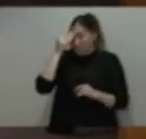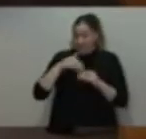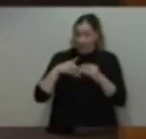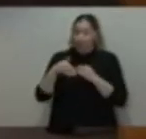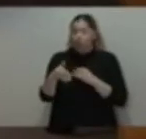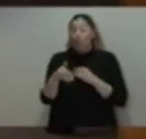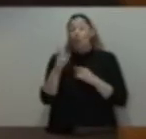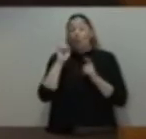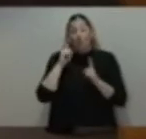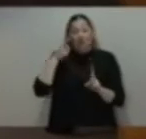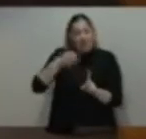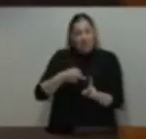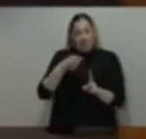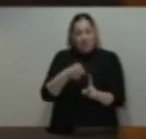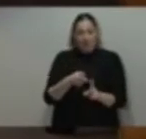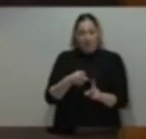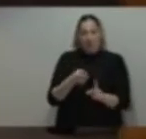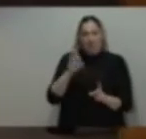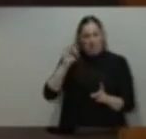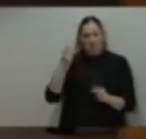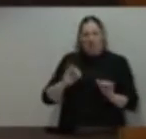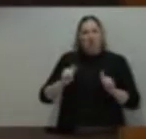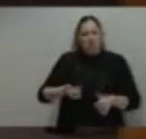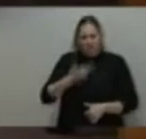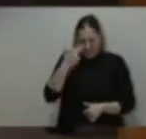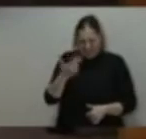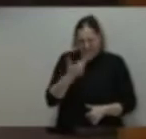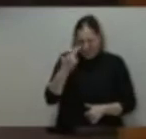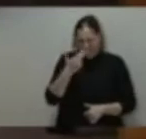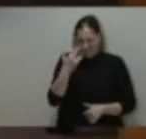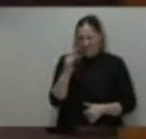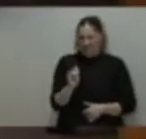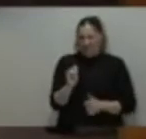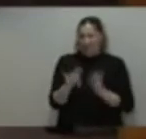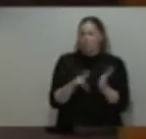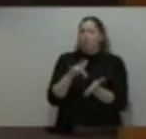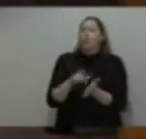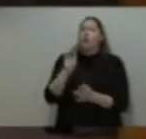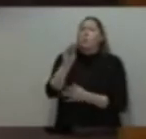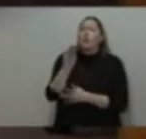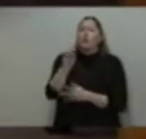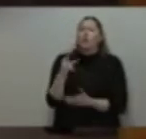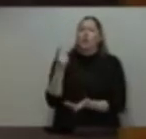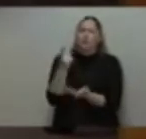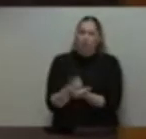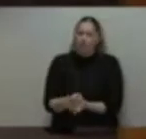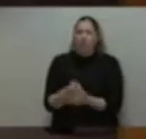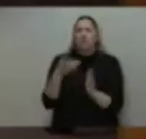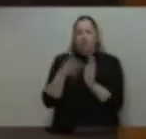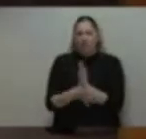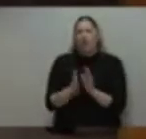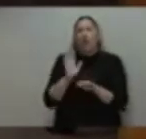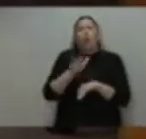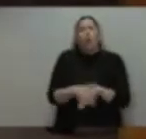porque, insisto, creo que se han aprobado iniciativas interesantes que me gustaría, cuando le volvamos a preguntar en esta Cámara, que las hayan acometido. Y